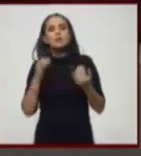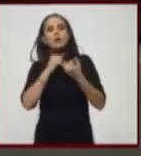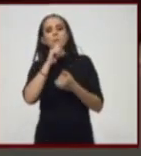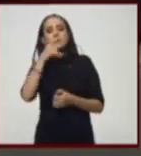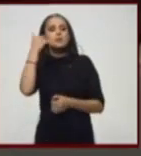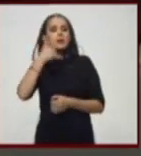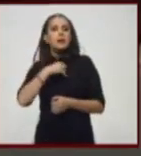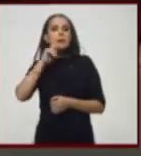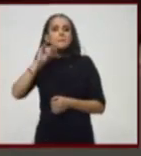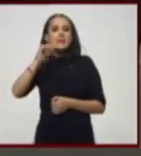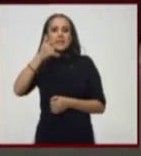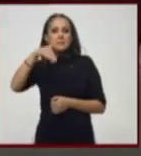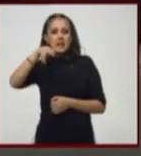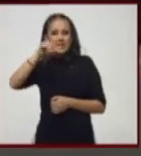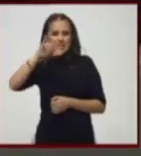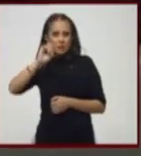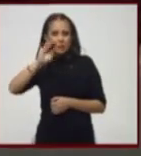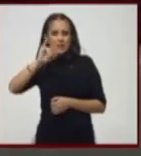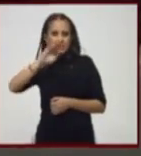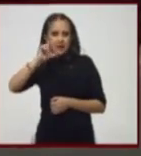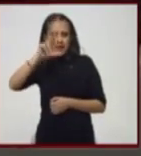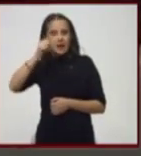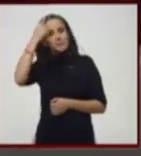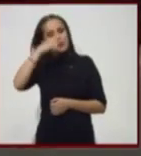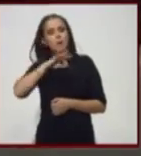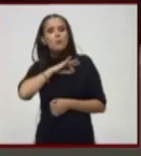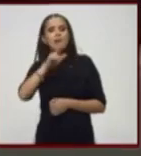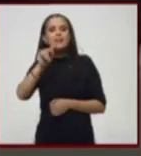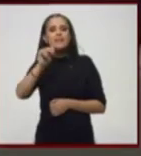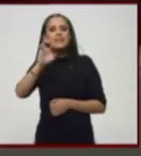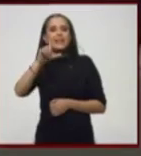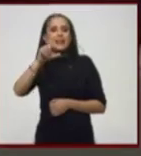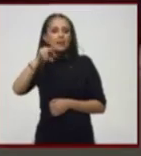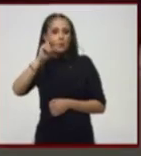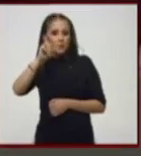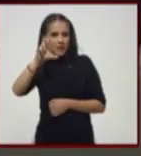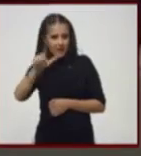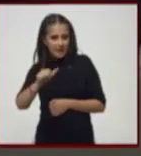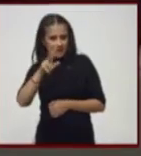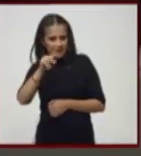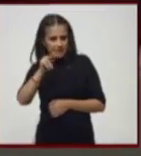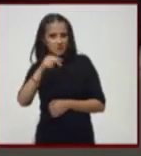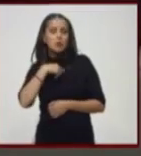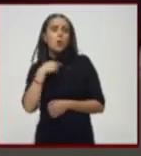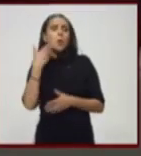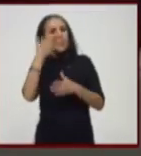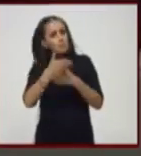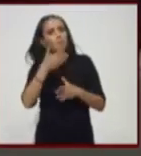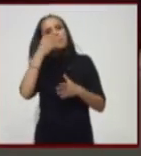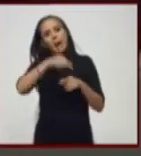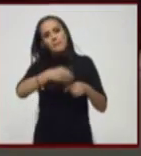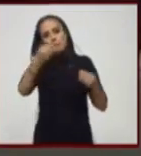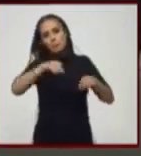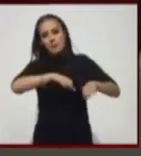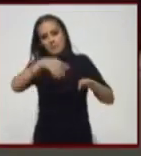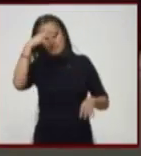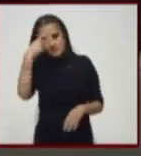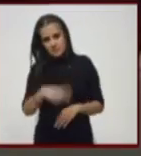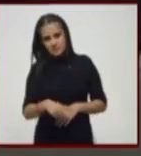también epigmenio ibarra para entrar a una telenovela de argos y que no pues valor fuerza